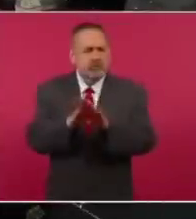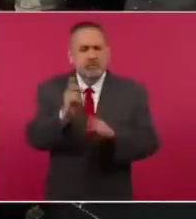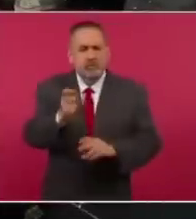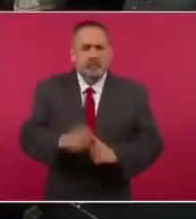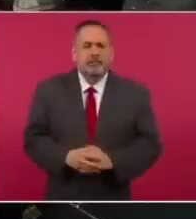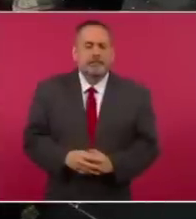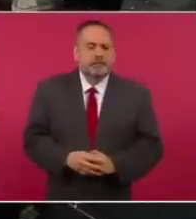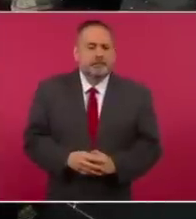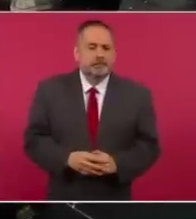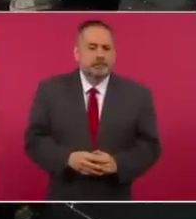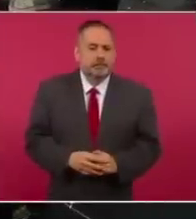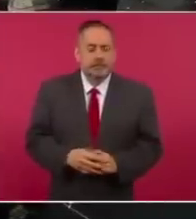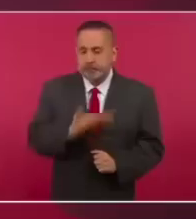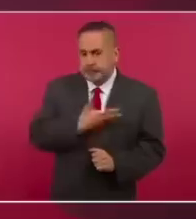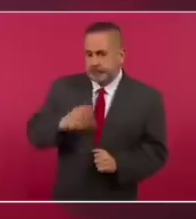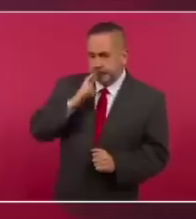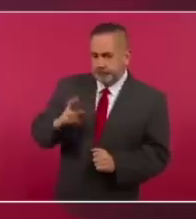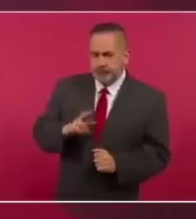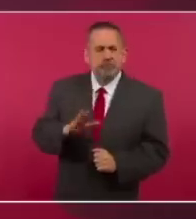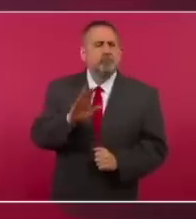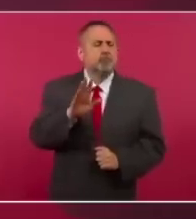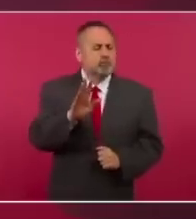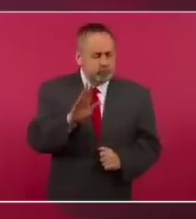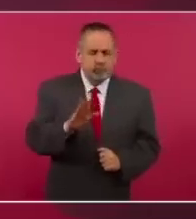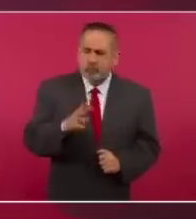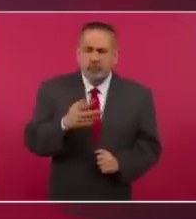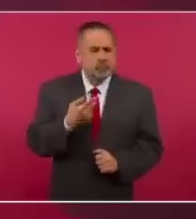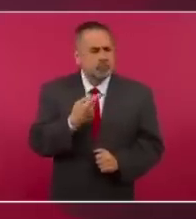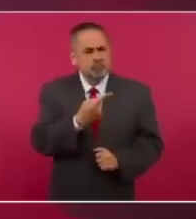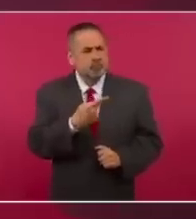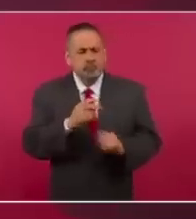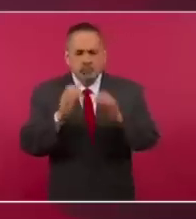Tenemos muy buena comunicación en el tema